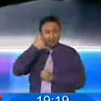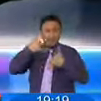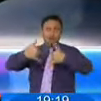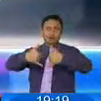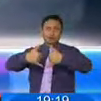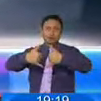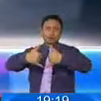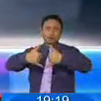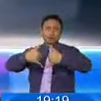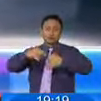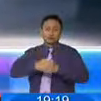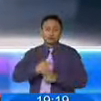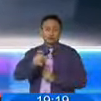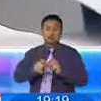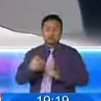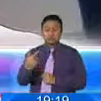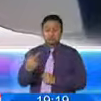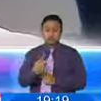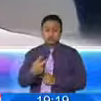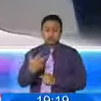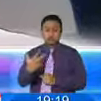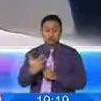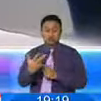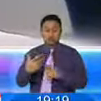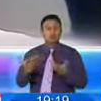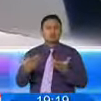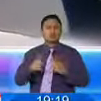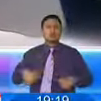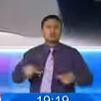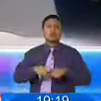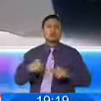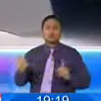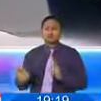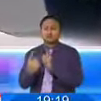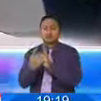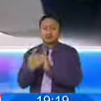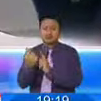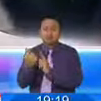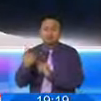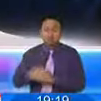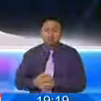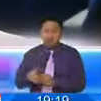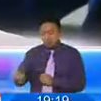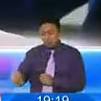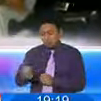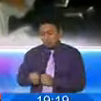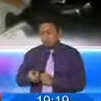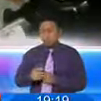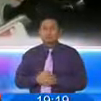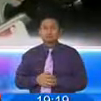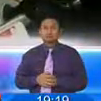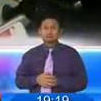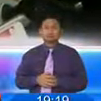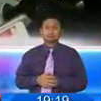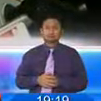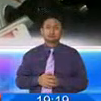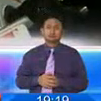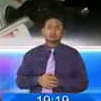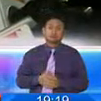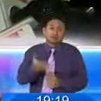las que se presume que los procesados fijaban puntos de encuentro para receptar dinero que provenía de los transportistas. Posiblemente se